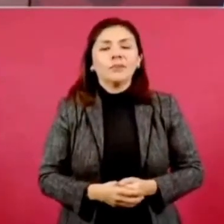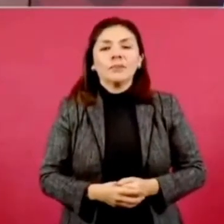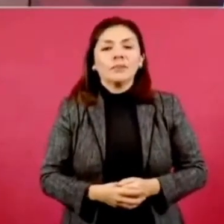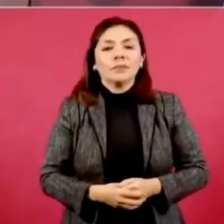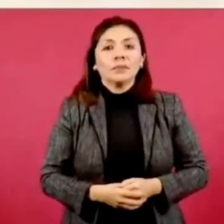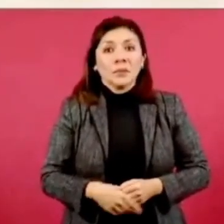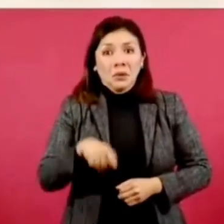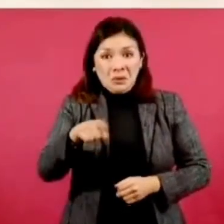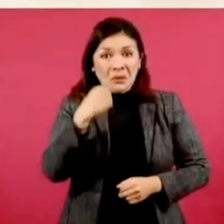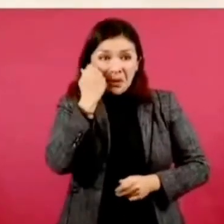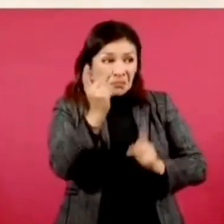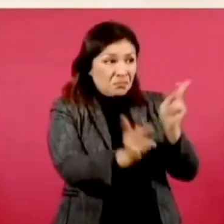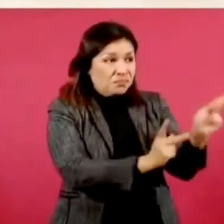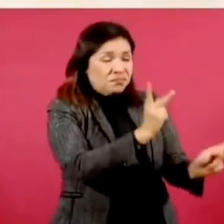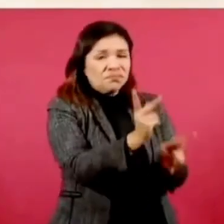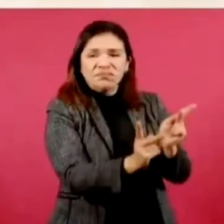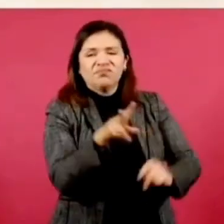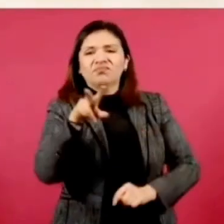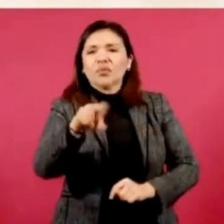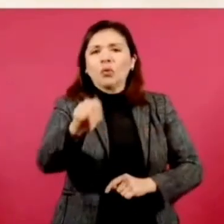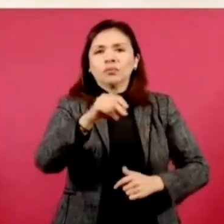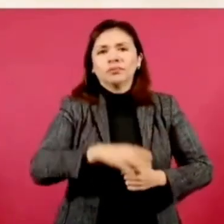la consulta.